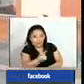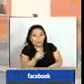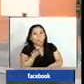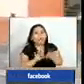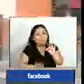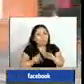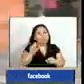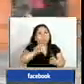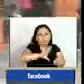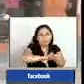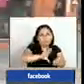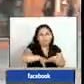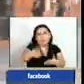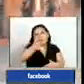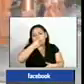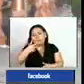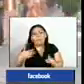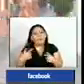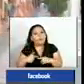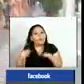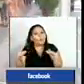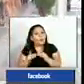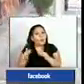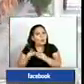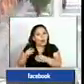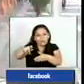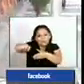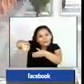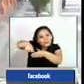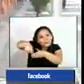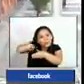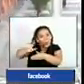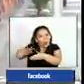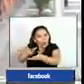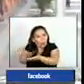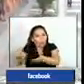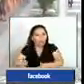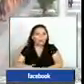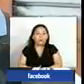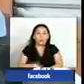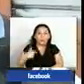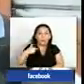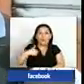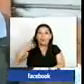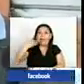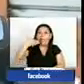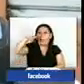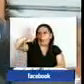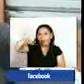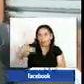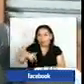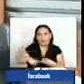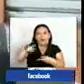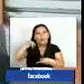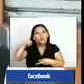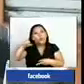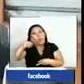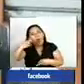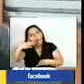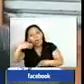sí compran medicamentos, también consumen remedios caseros. Eucalipto, jengibre,